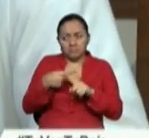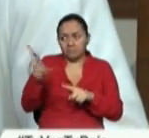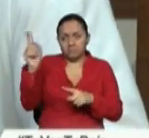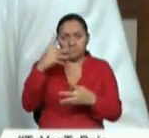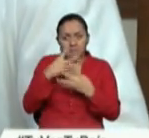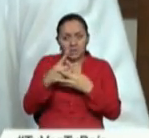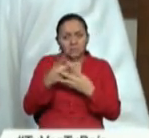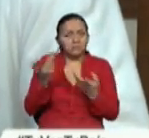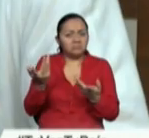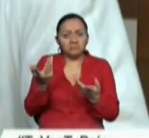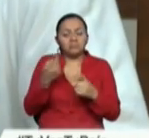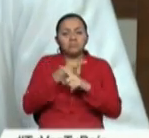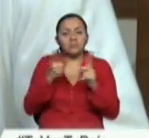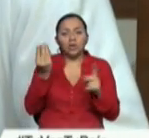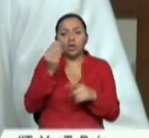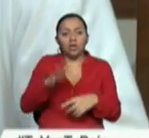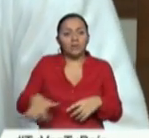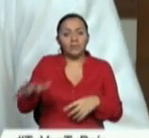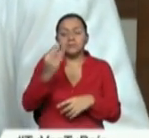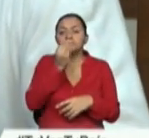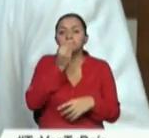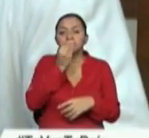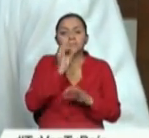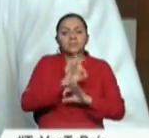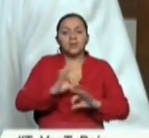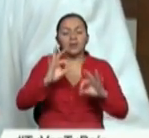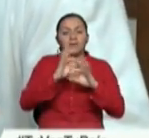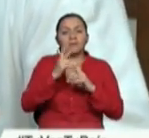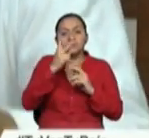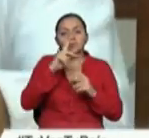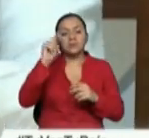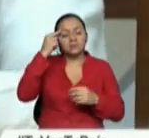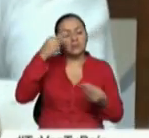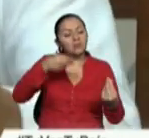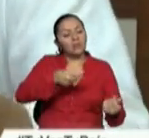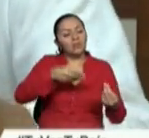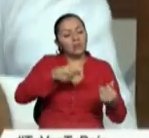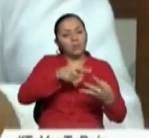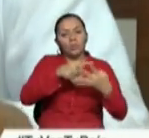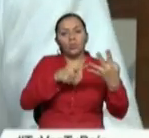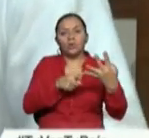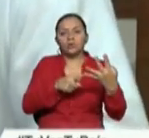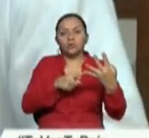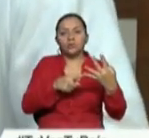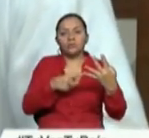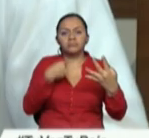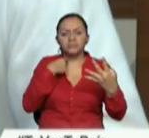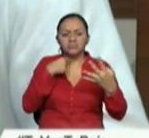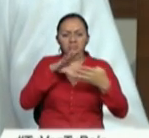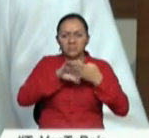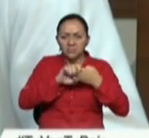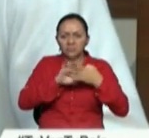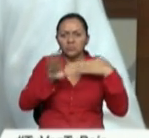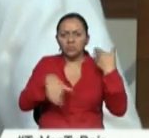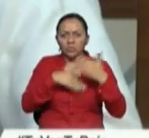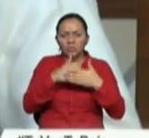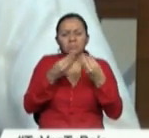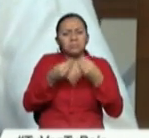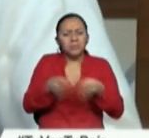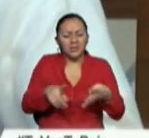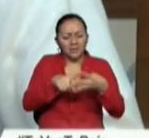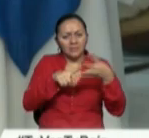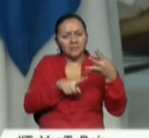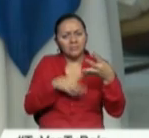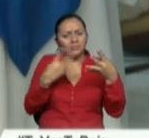empleo los chicos van a seguir sin pensiones alimenticias y el estado tiene una persona privada libertad que mantener eso nos cuesta $ diarios pierde